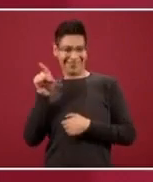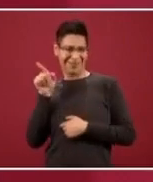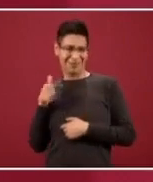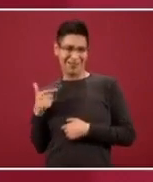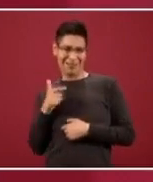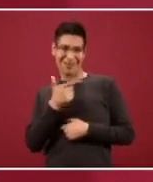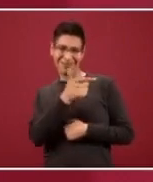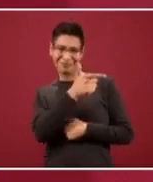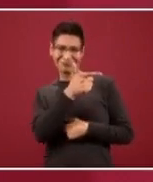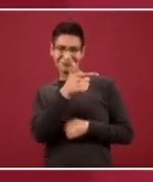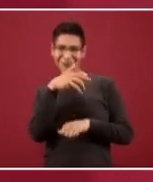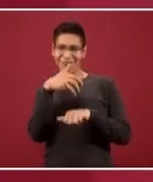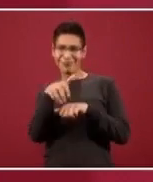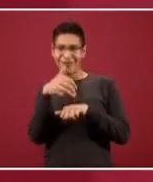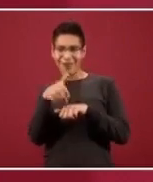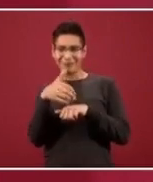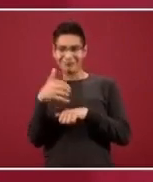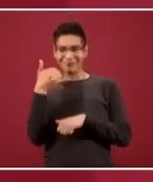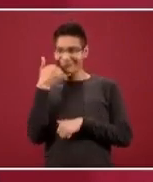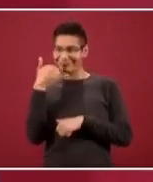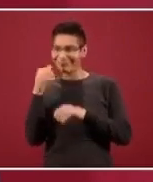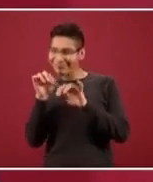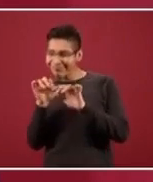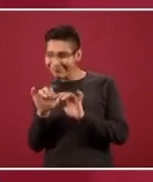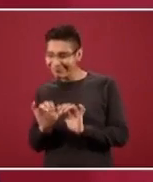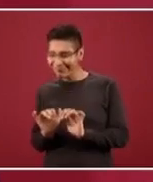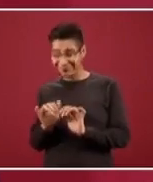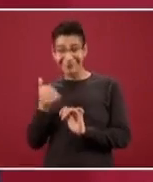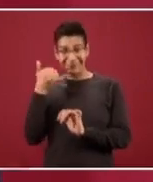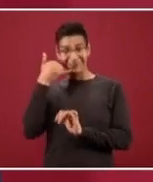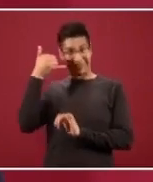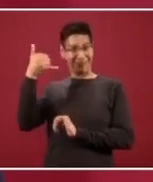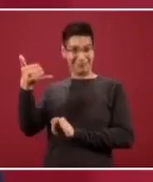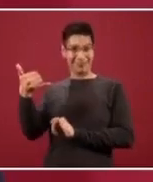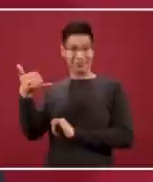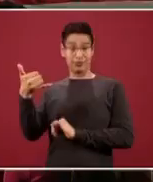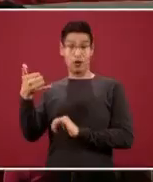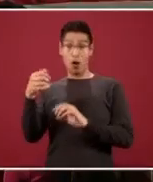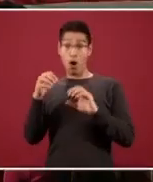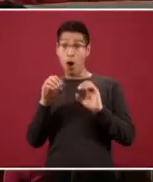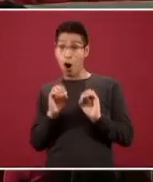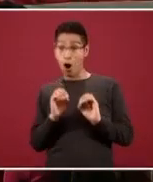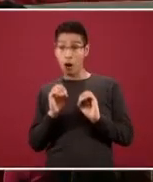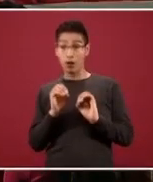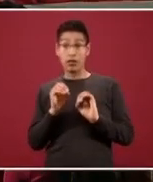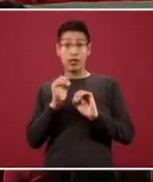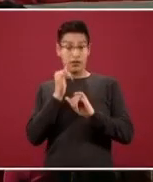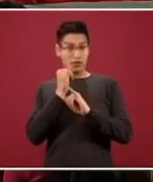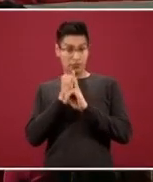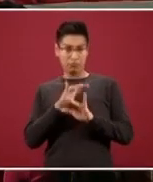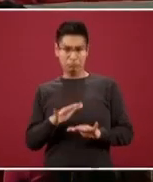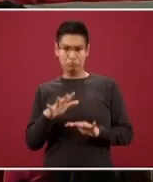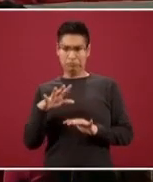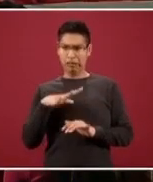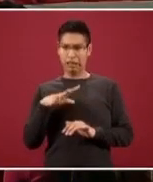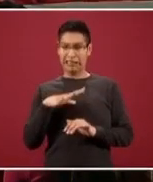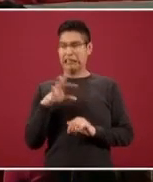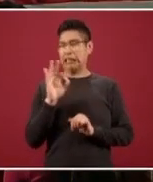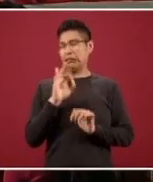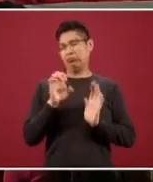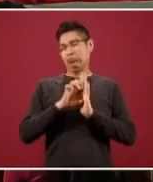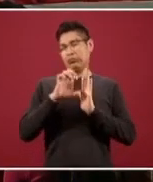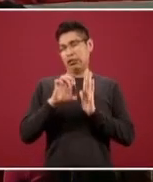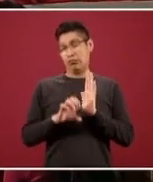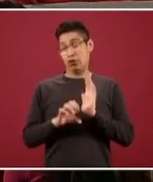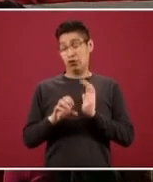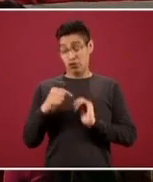atender en Guanajuato. Si requieren de atención, para la información, si requieren de atención de